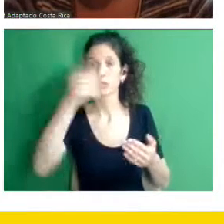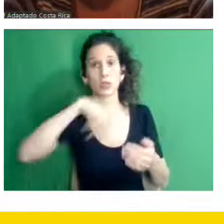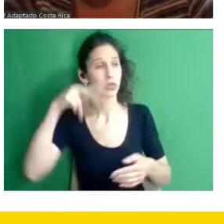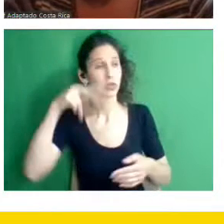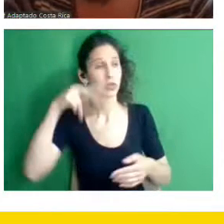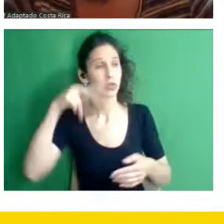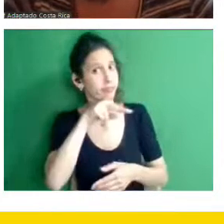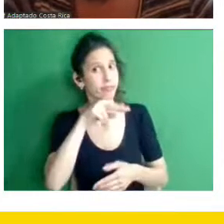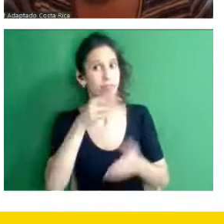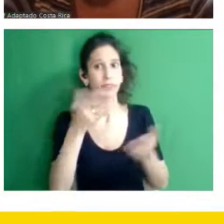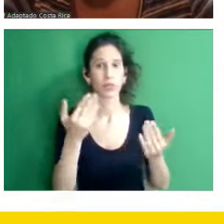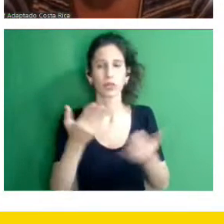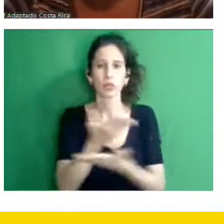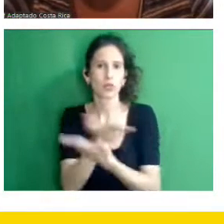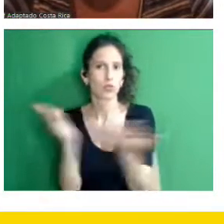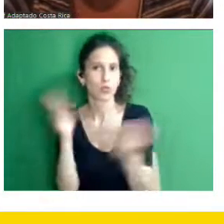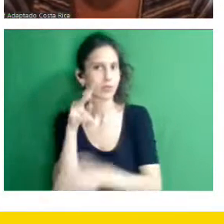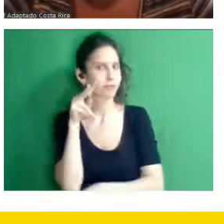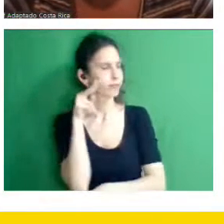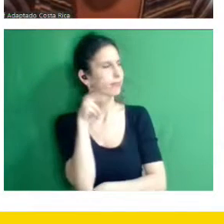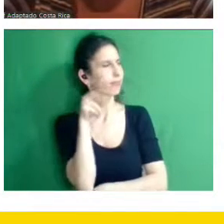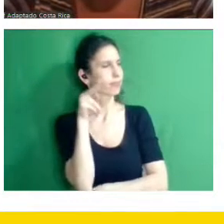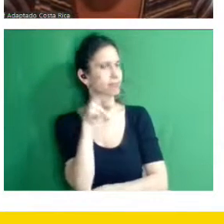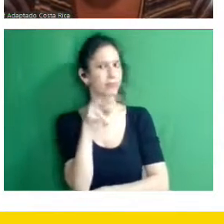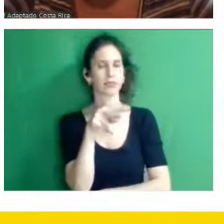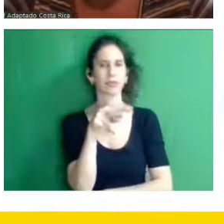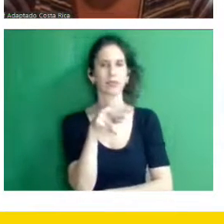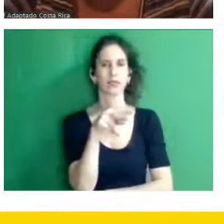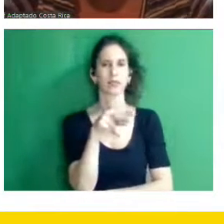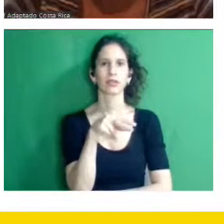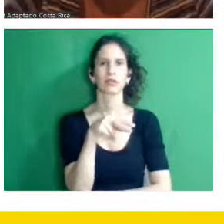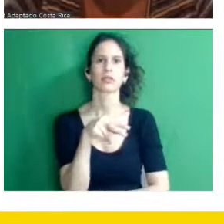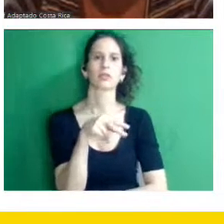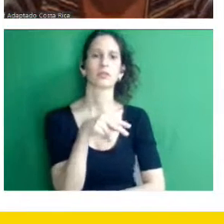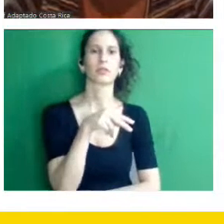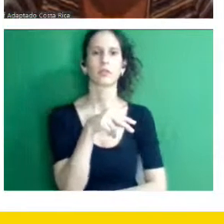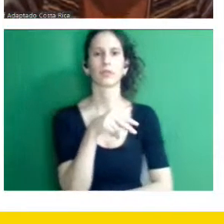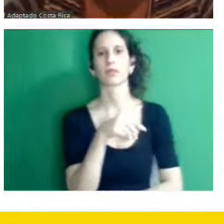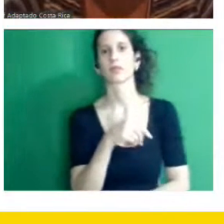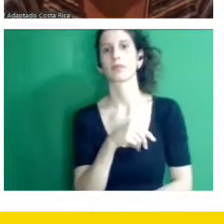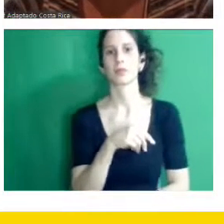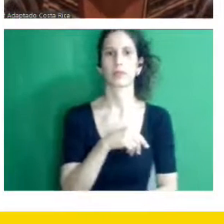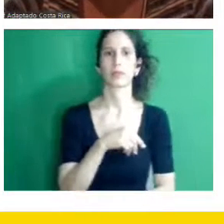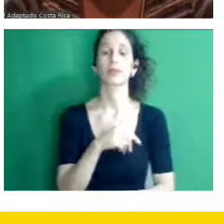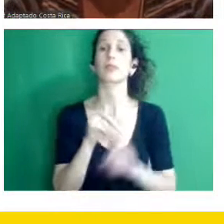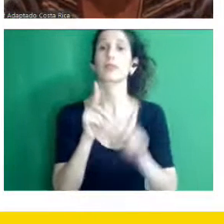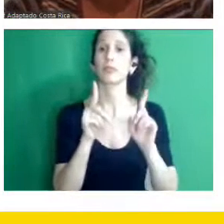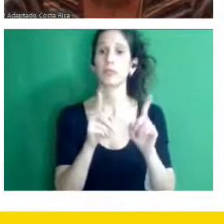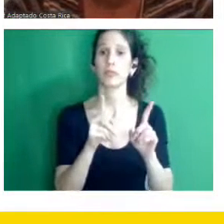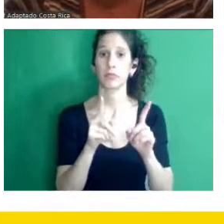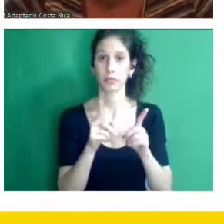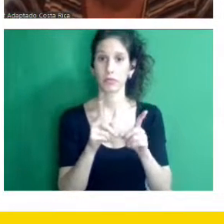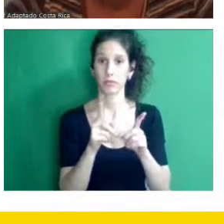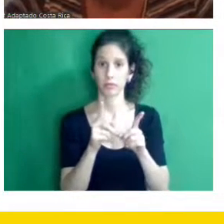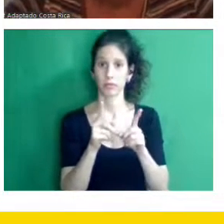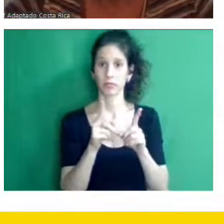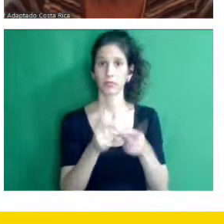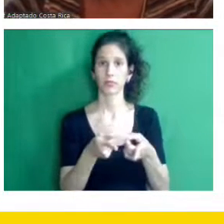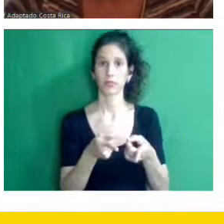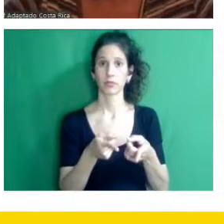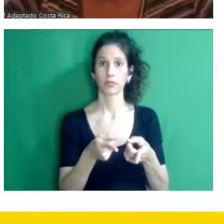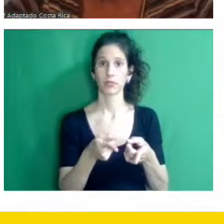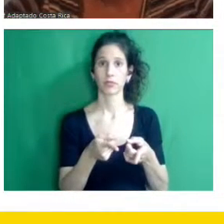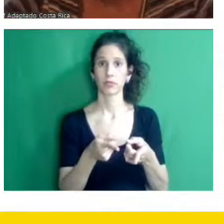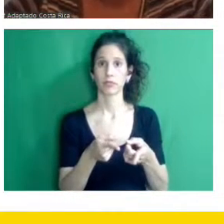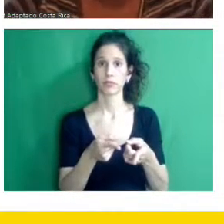de todo el mundo. En la Asociación de Surf Adaptado también ofrecemos surf para personas que tengan alguna condición de discapacidad, pero que no lo quieran